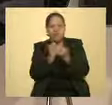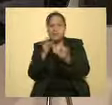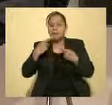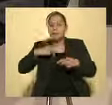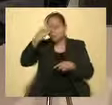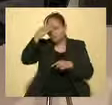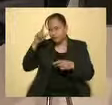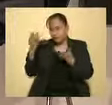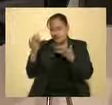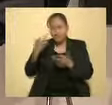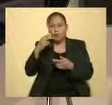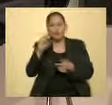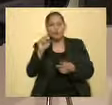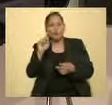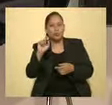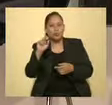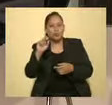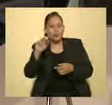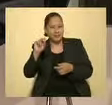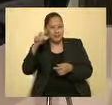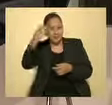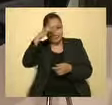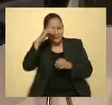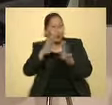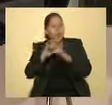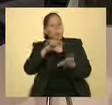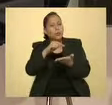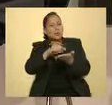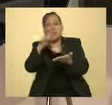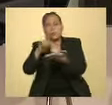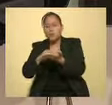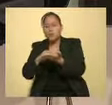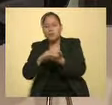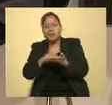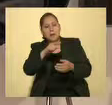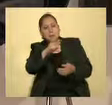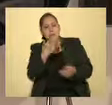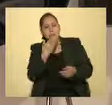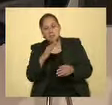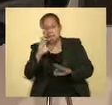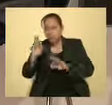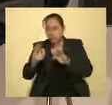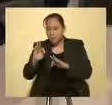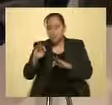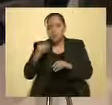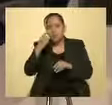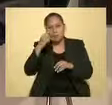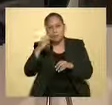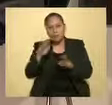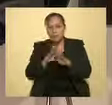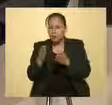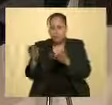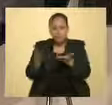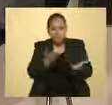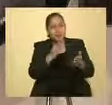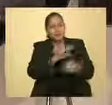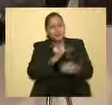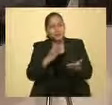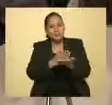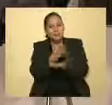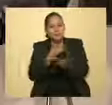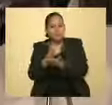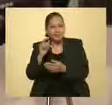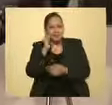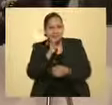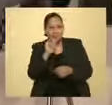en mascotas, Gus Gus, que nos va a decir los lugares amigables con nuestras mascotas que los reciben. Así los es. Pet friendly, ¿verdad?